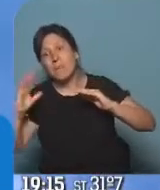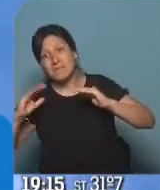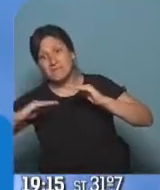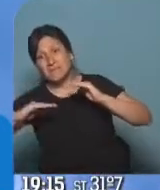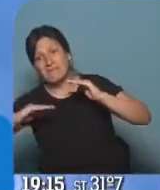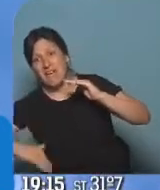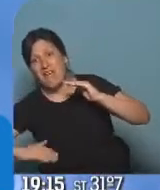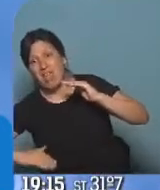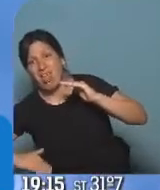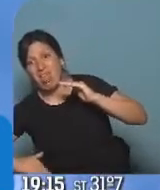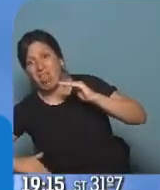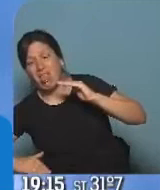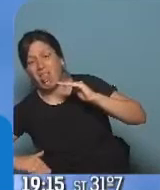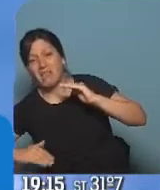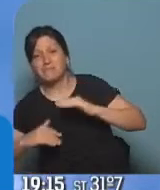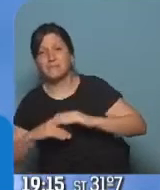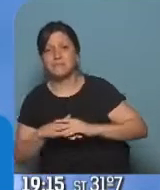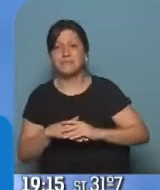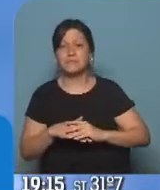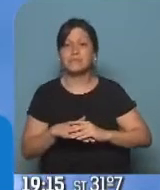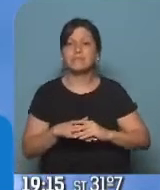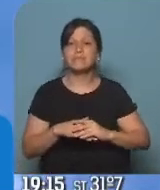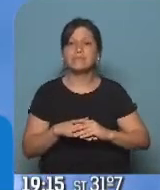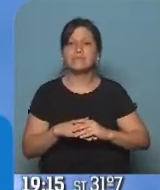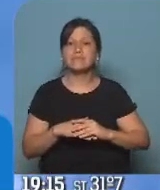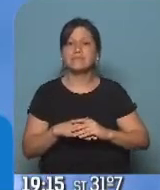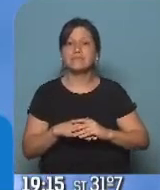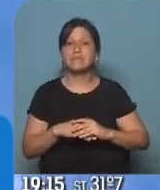pobreza. Entonces esto fue